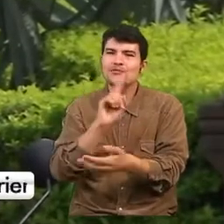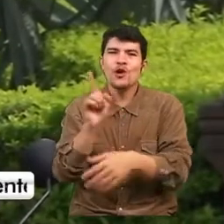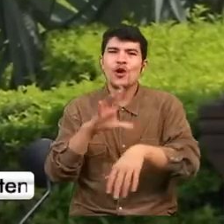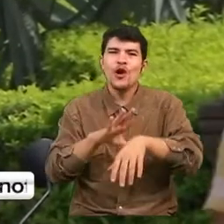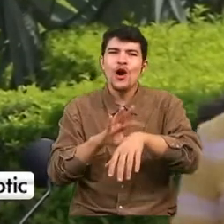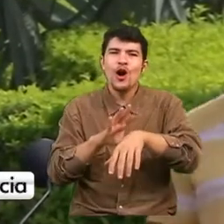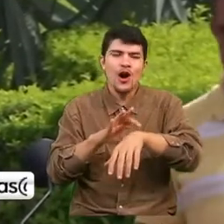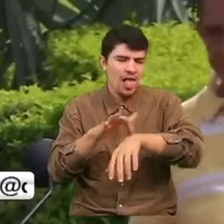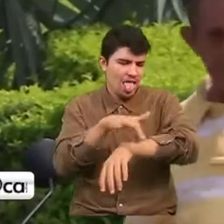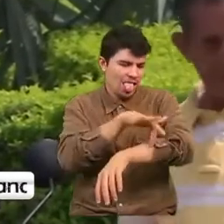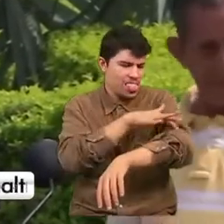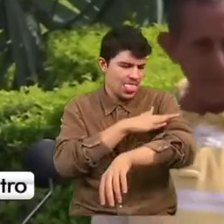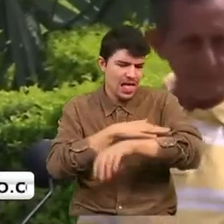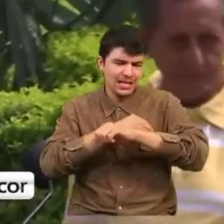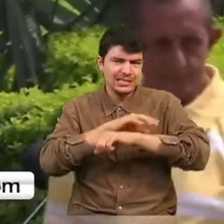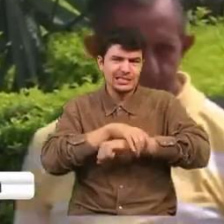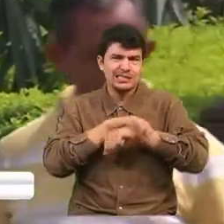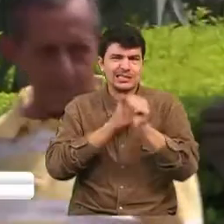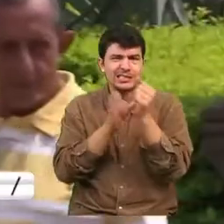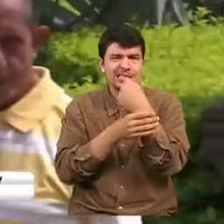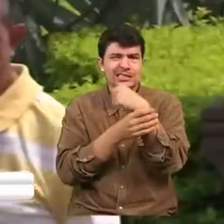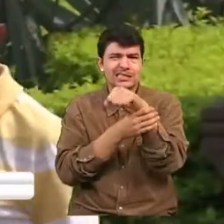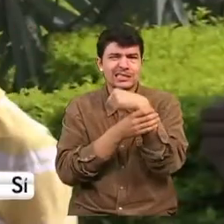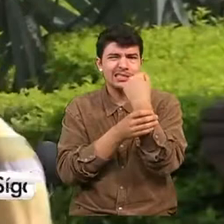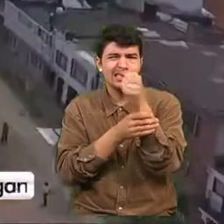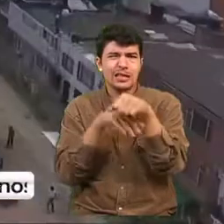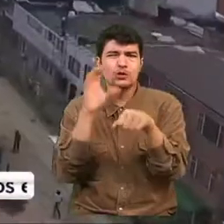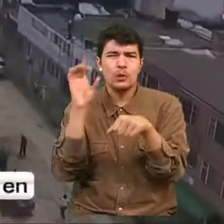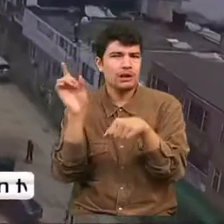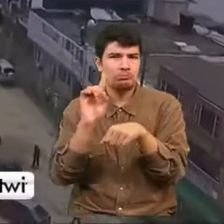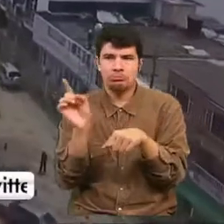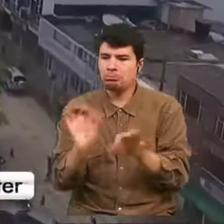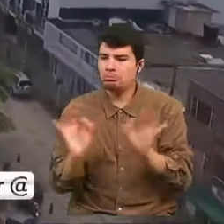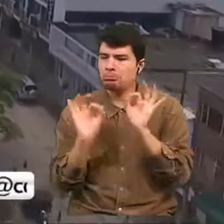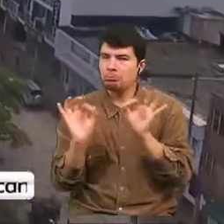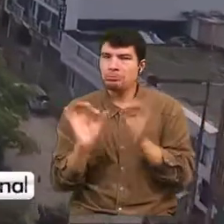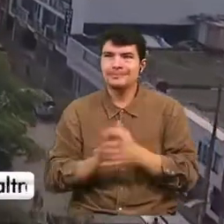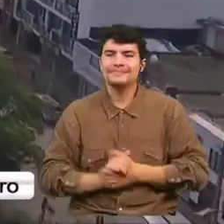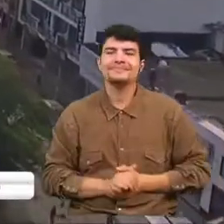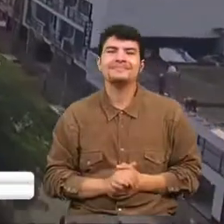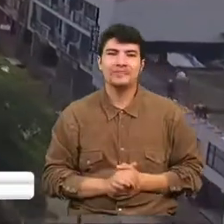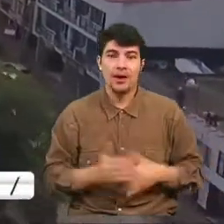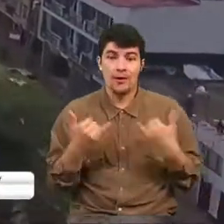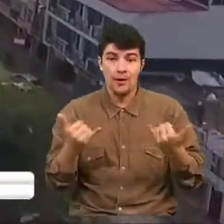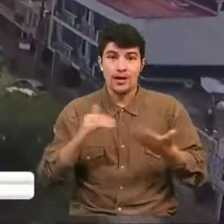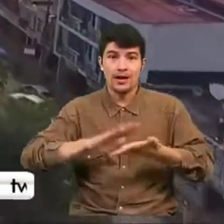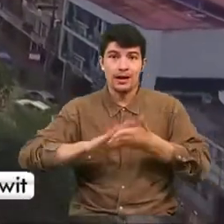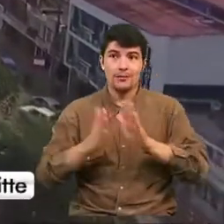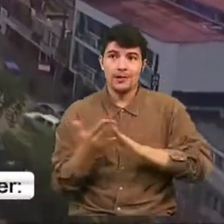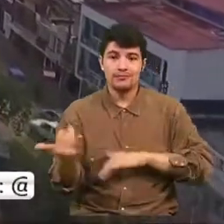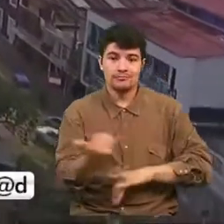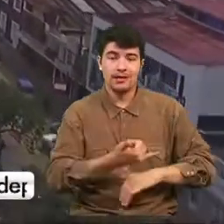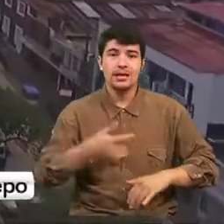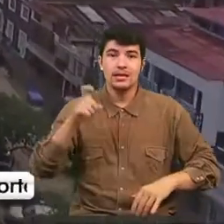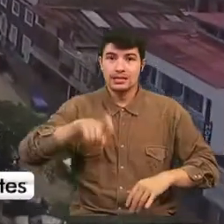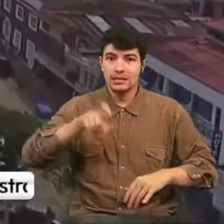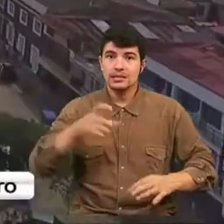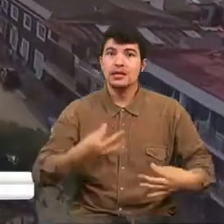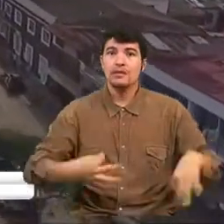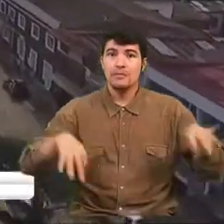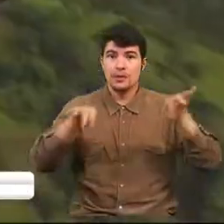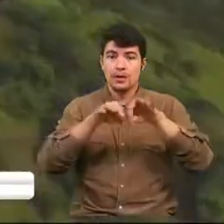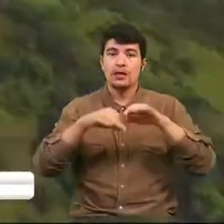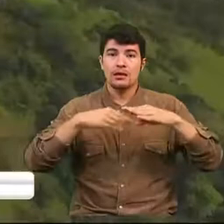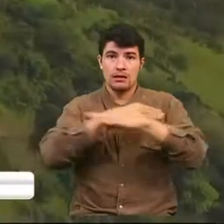las articulaciones a aquellas personas de edad que sufren de este problema. Hoy, esa localidad requiere importantes vías para fortalecer